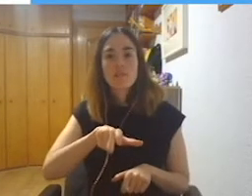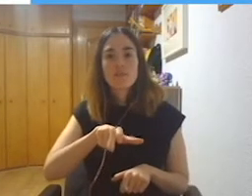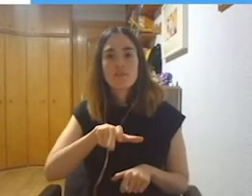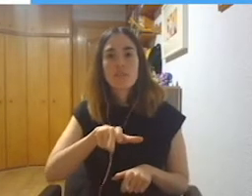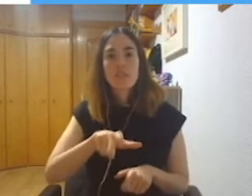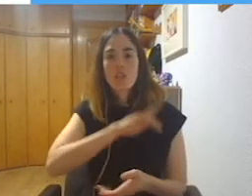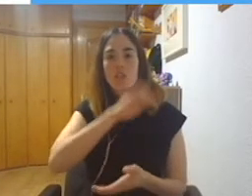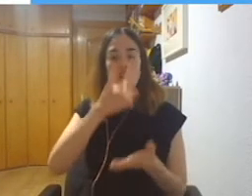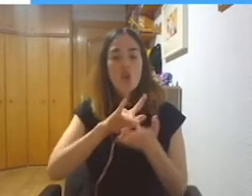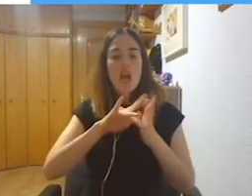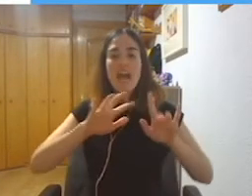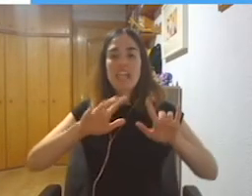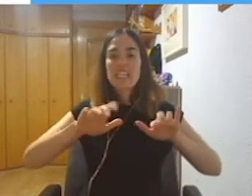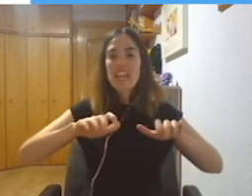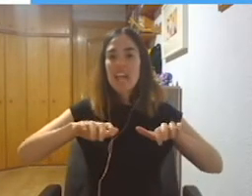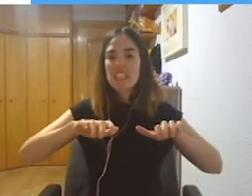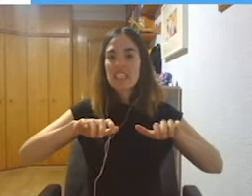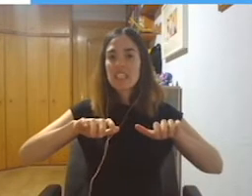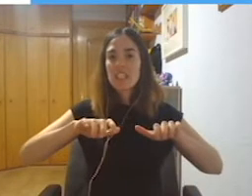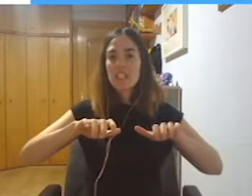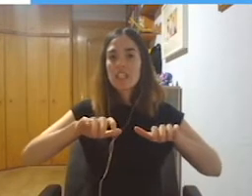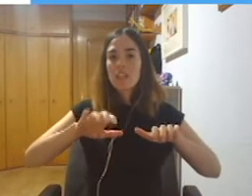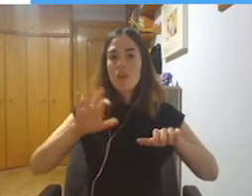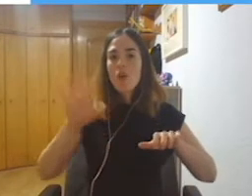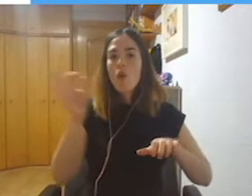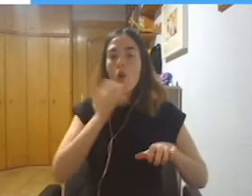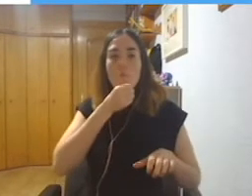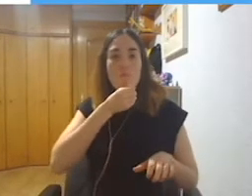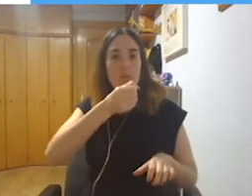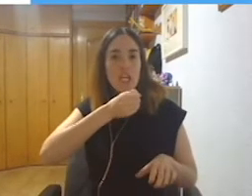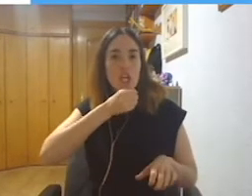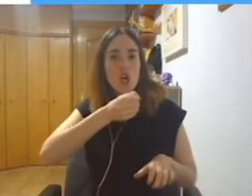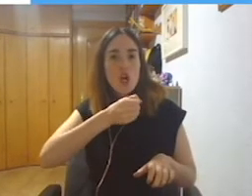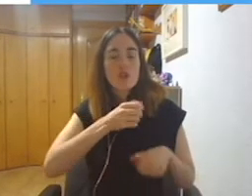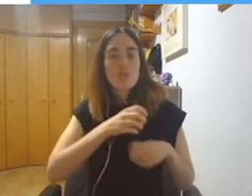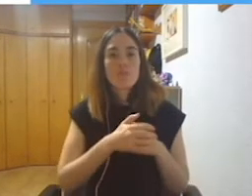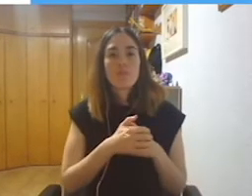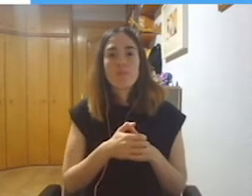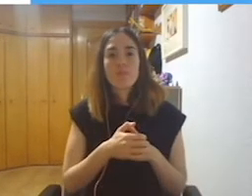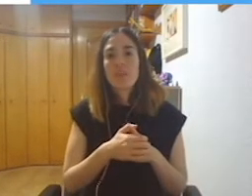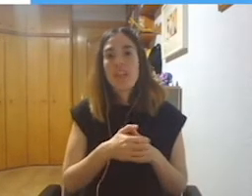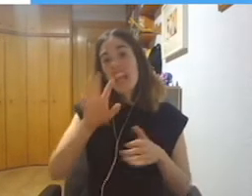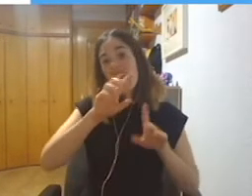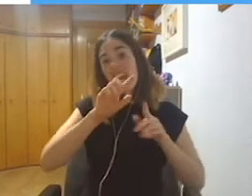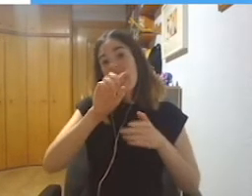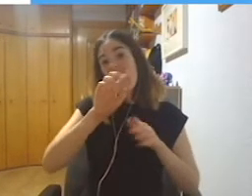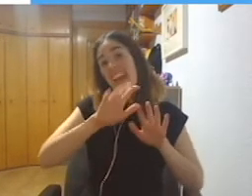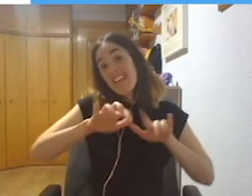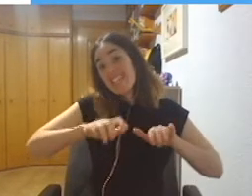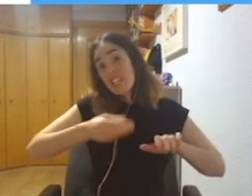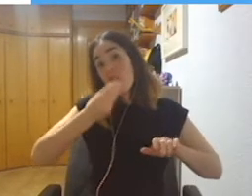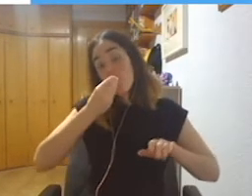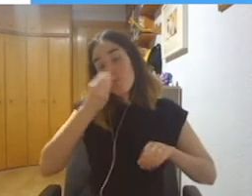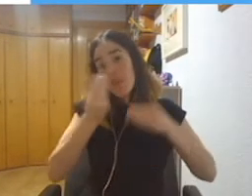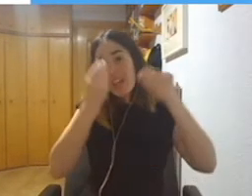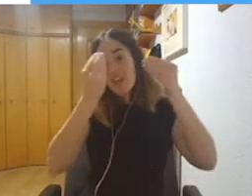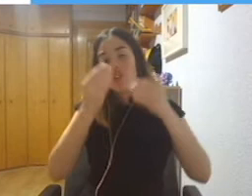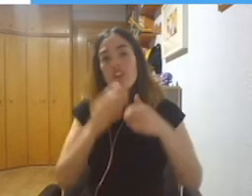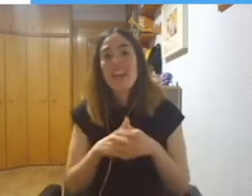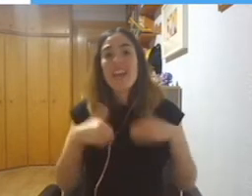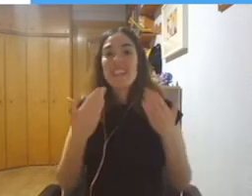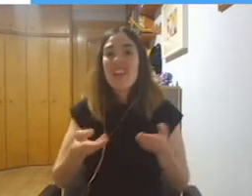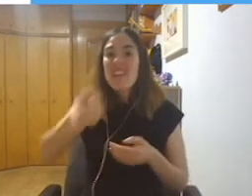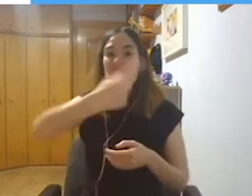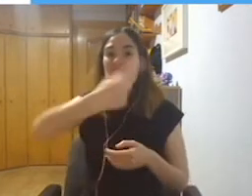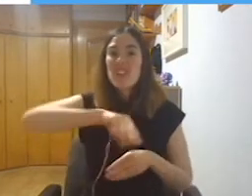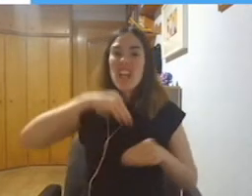por el chat o se quiten en ningún momento, mejor escrito por el chat. Si creen